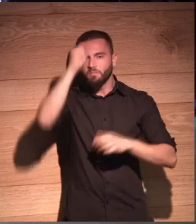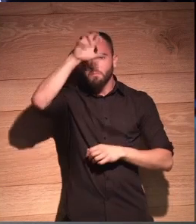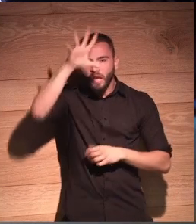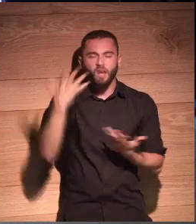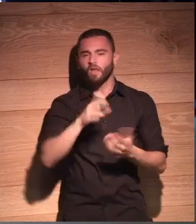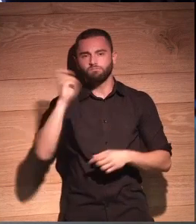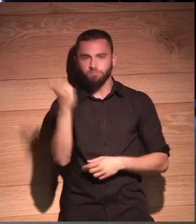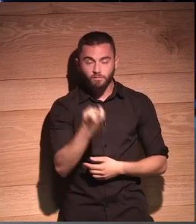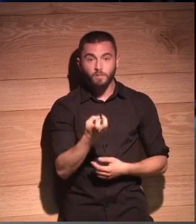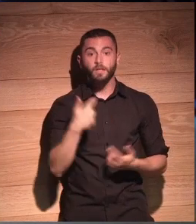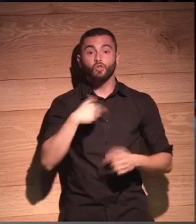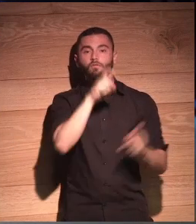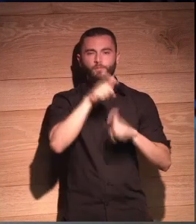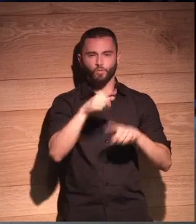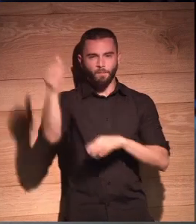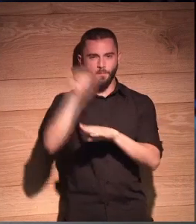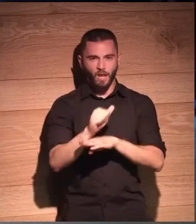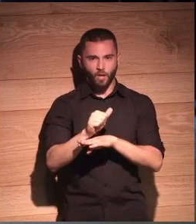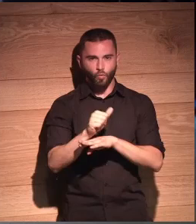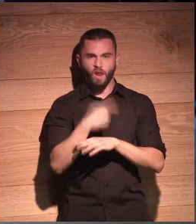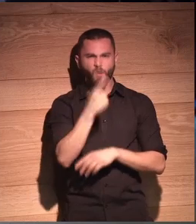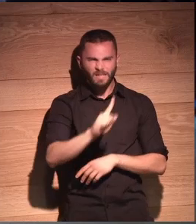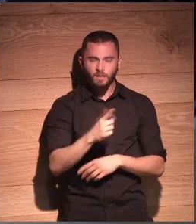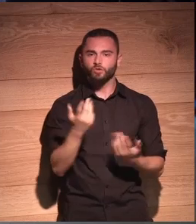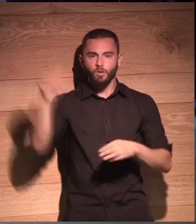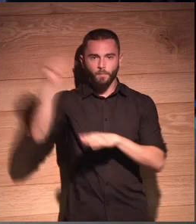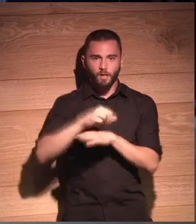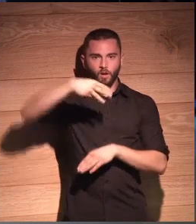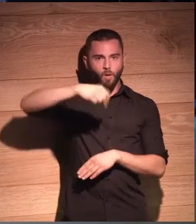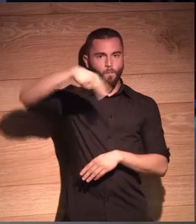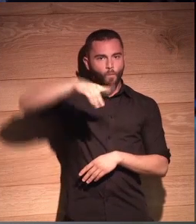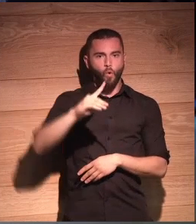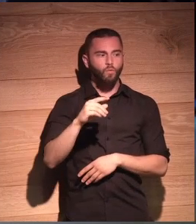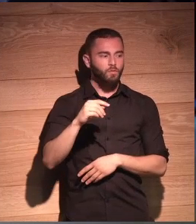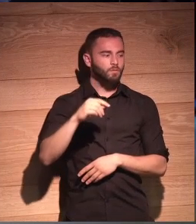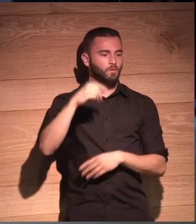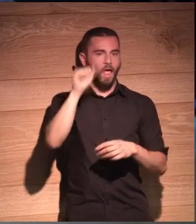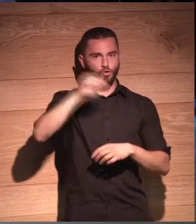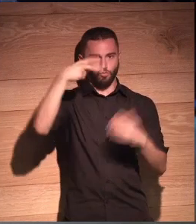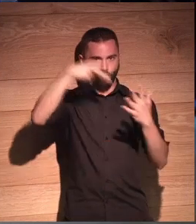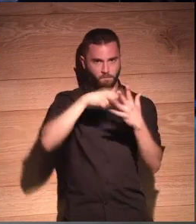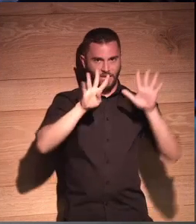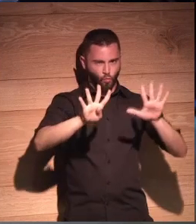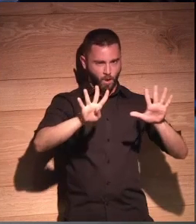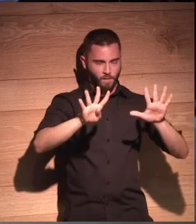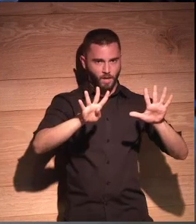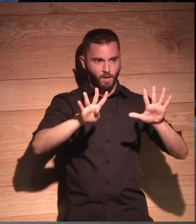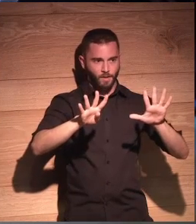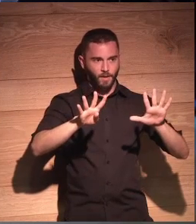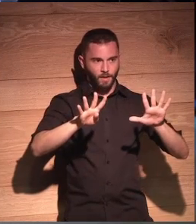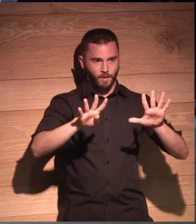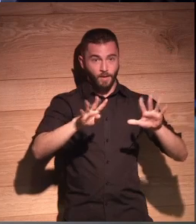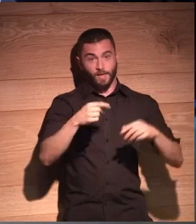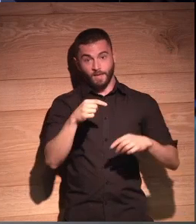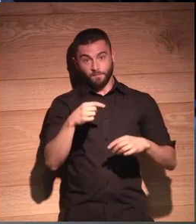minería y demás, quería preguntaros por una película que no habéis mencionado, que es la película Moon de 2009. Sí.